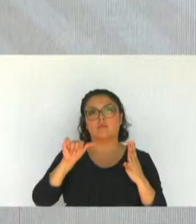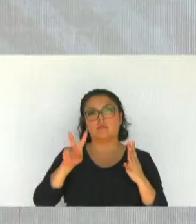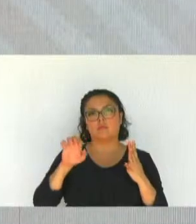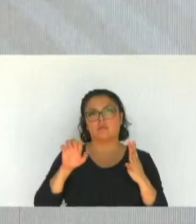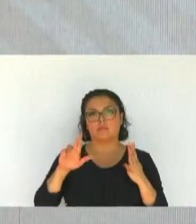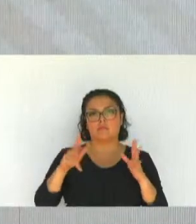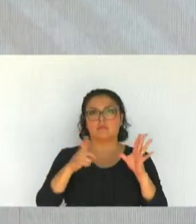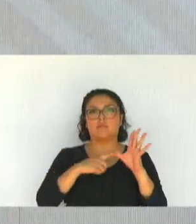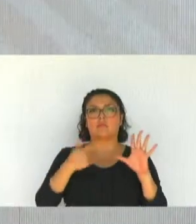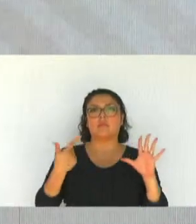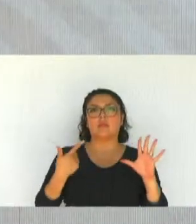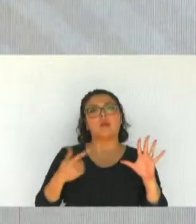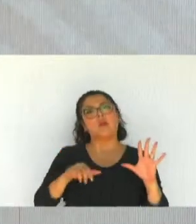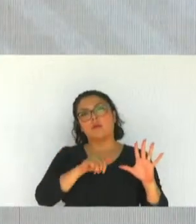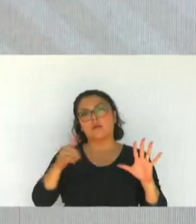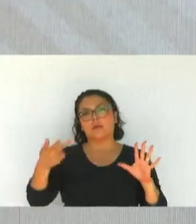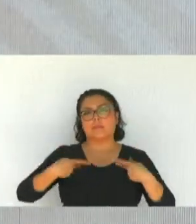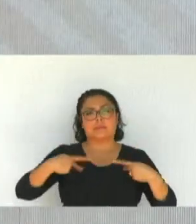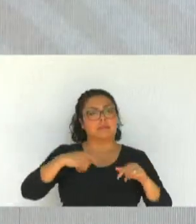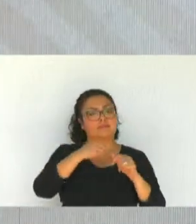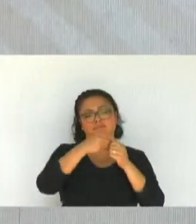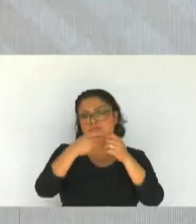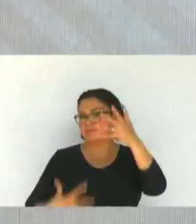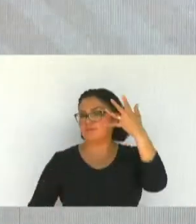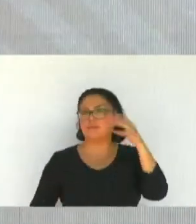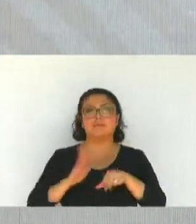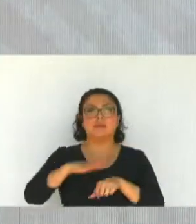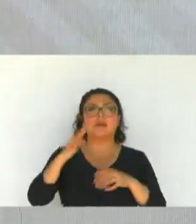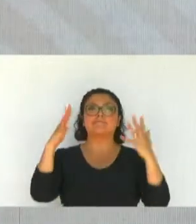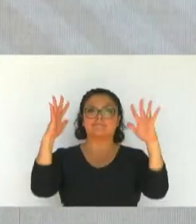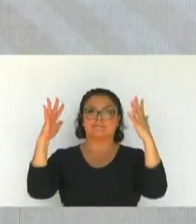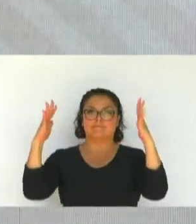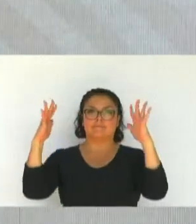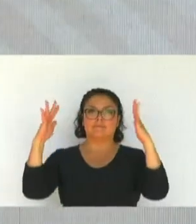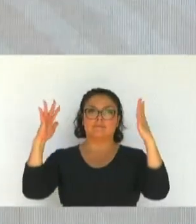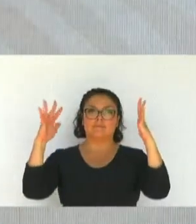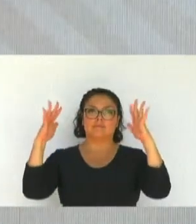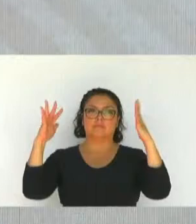y en su nombre a tantas personas. Muchas felicidades.